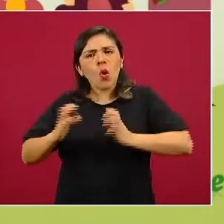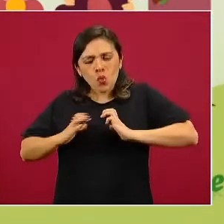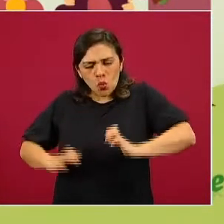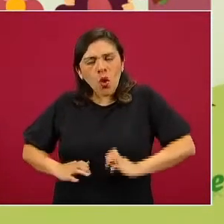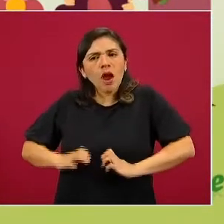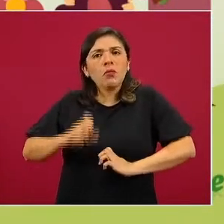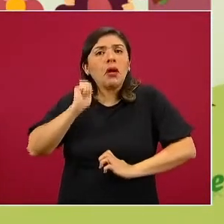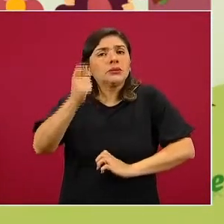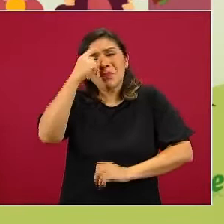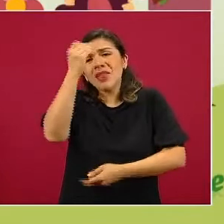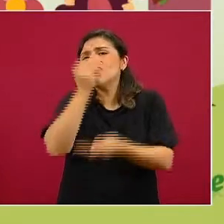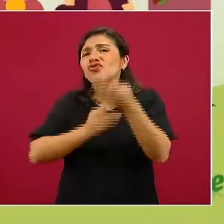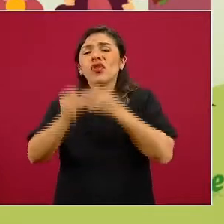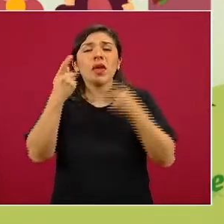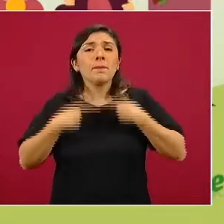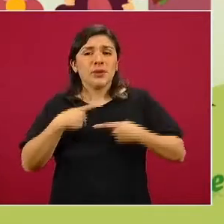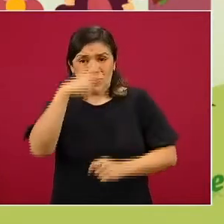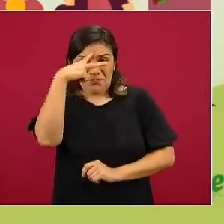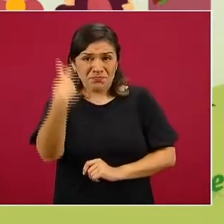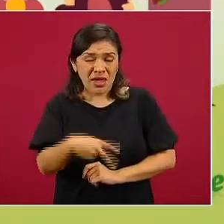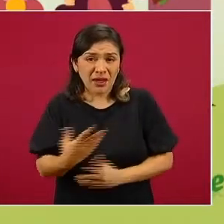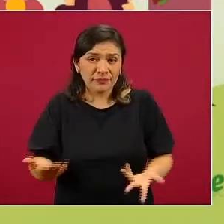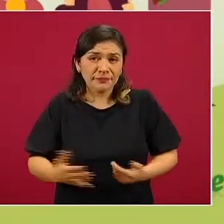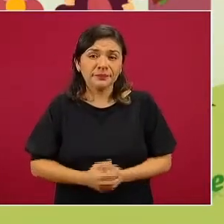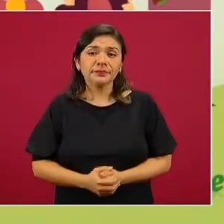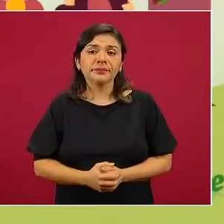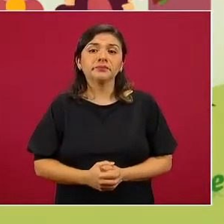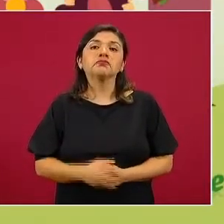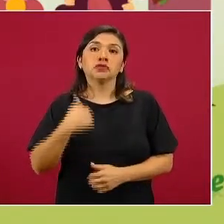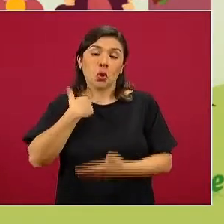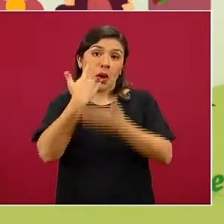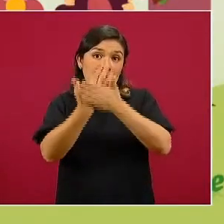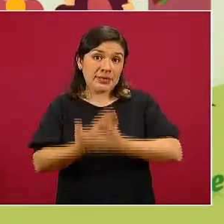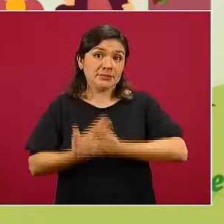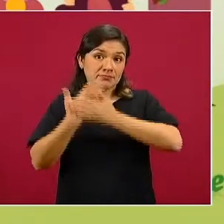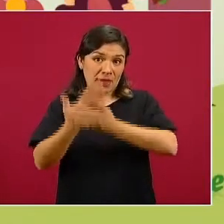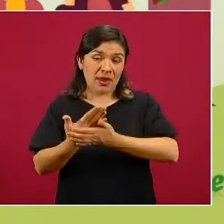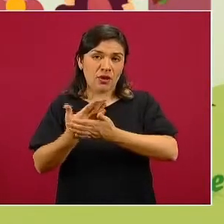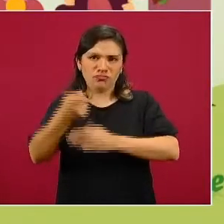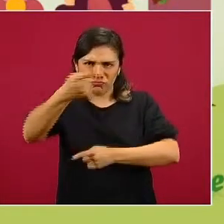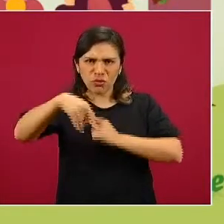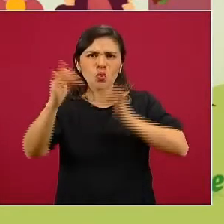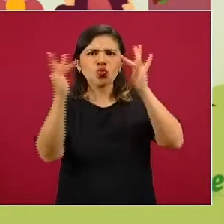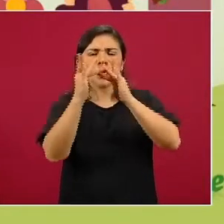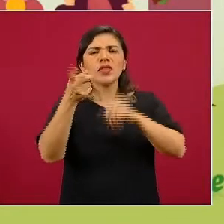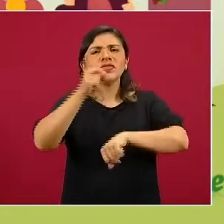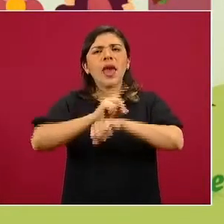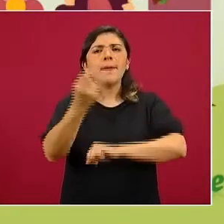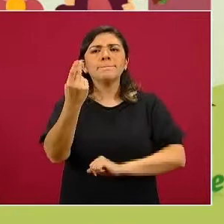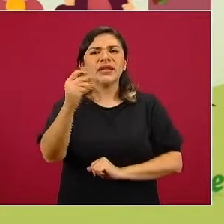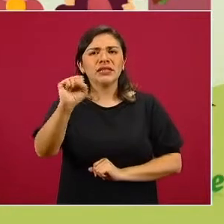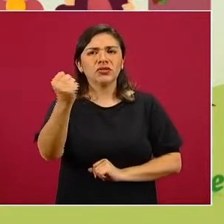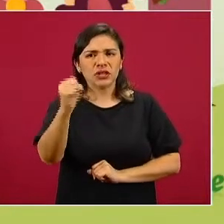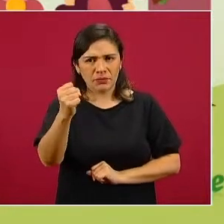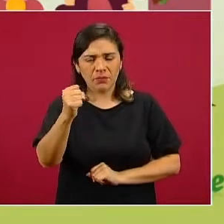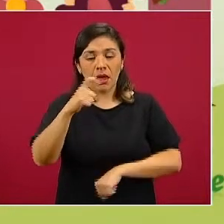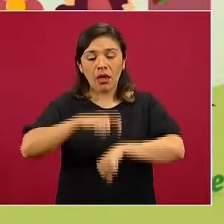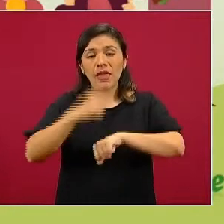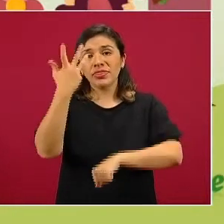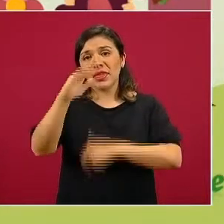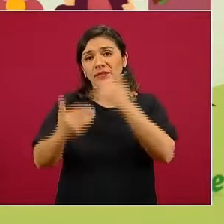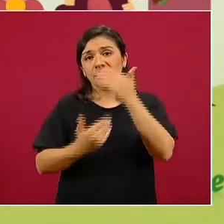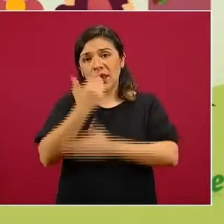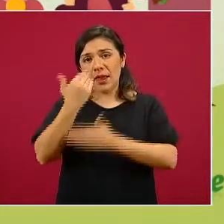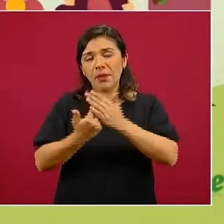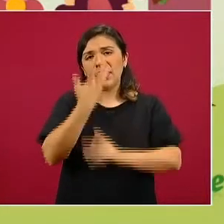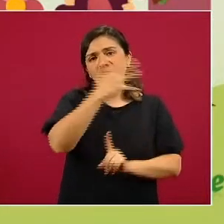es para todos los mexicanos. Y los esperamos que se conecten el 25 de septiembre a las 10 de la